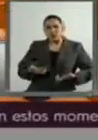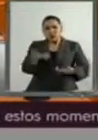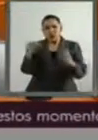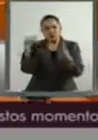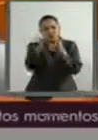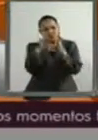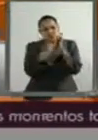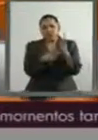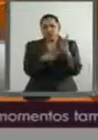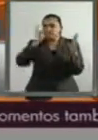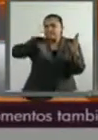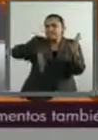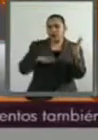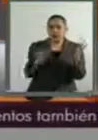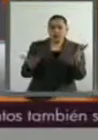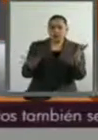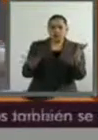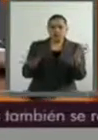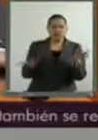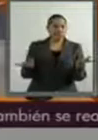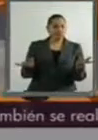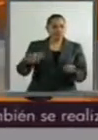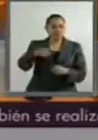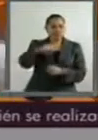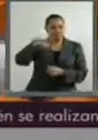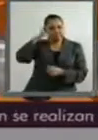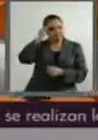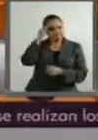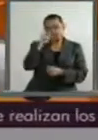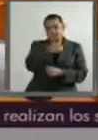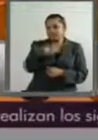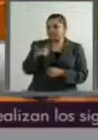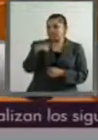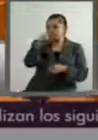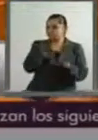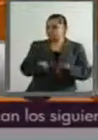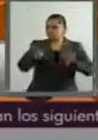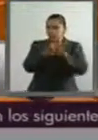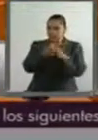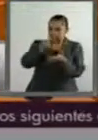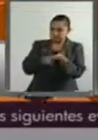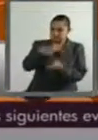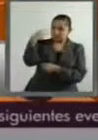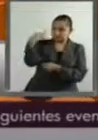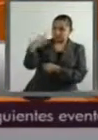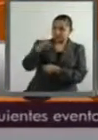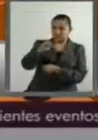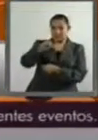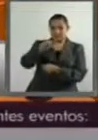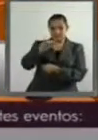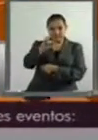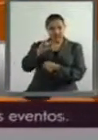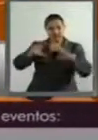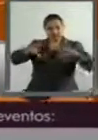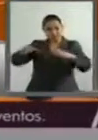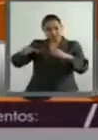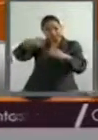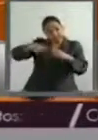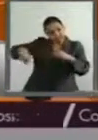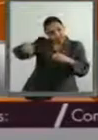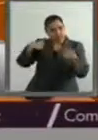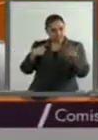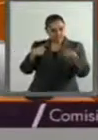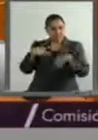Hay varias maneras de hacerlo. Una es que dentro del propio pleno del INAI se obligue a los funcionarios a